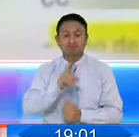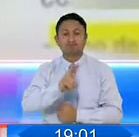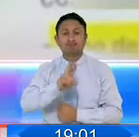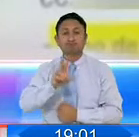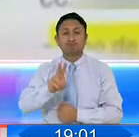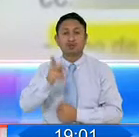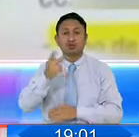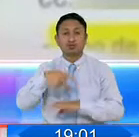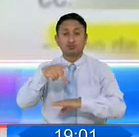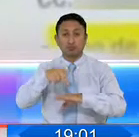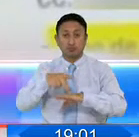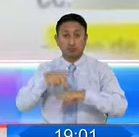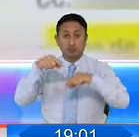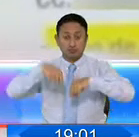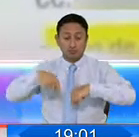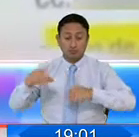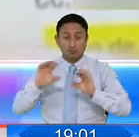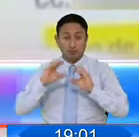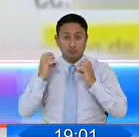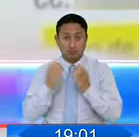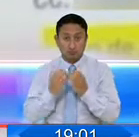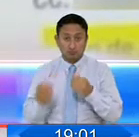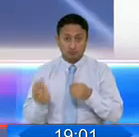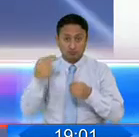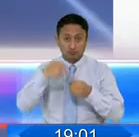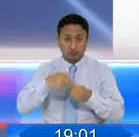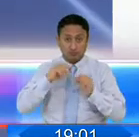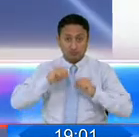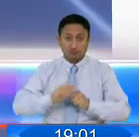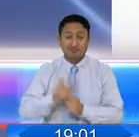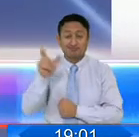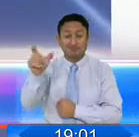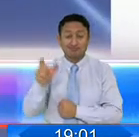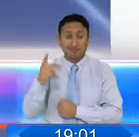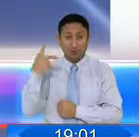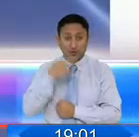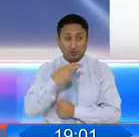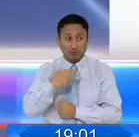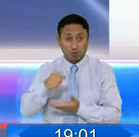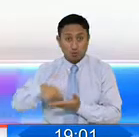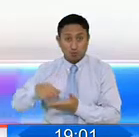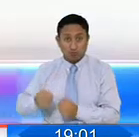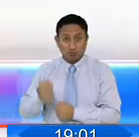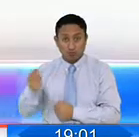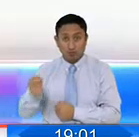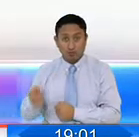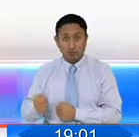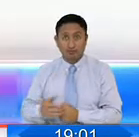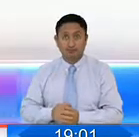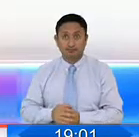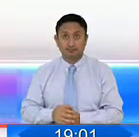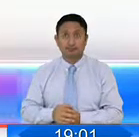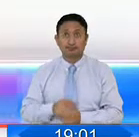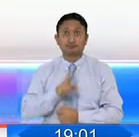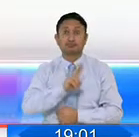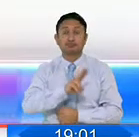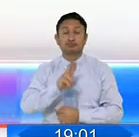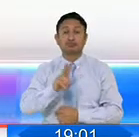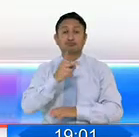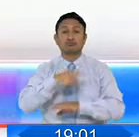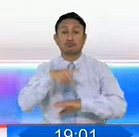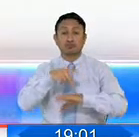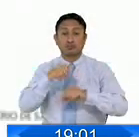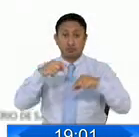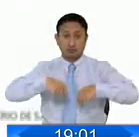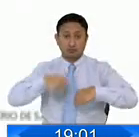22 profesionales que formarían parte de una red que entrega carnés de manera irregular. Estos 22 profesionales,